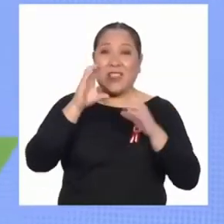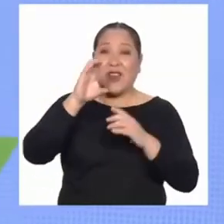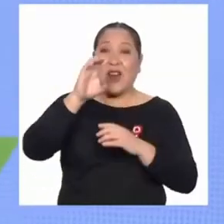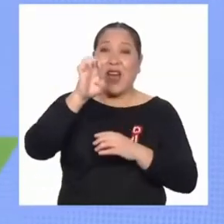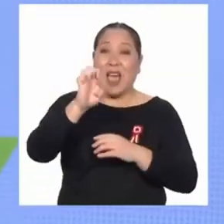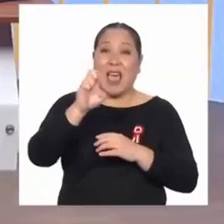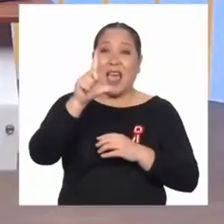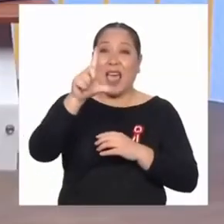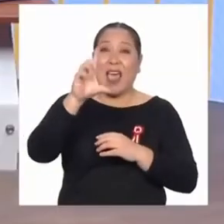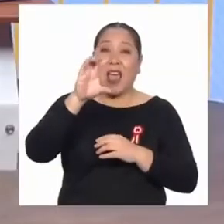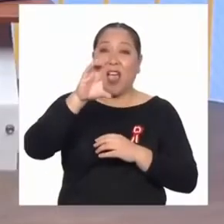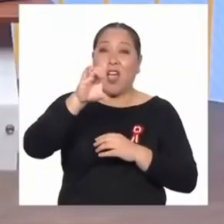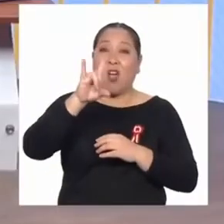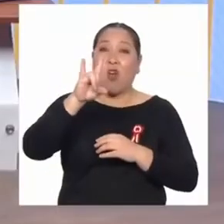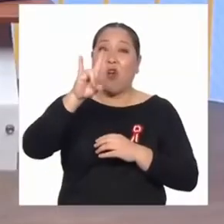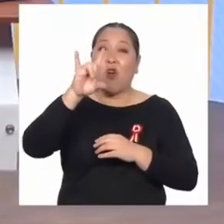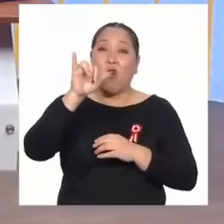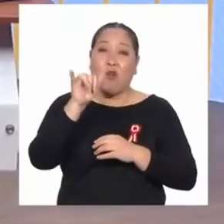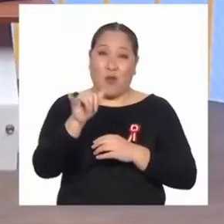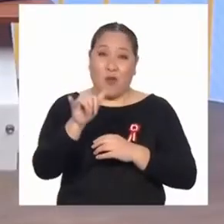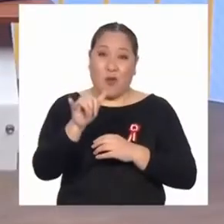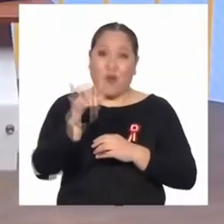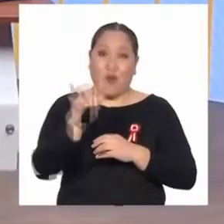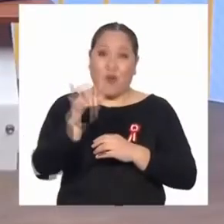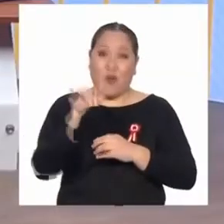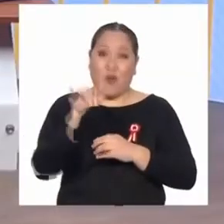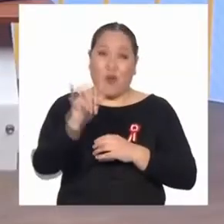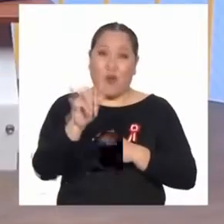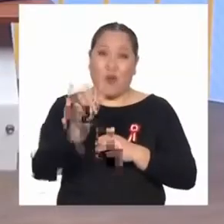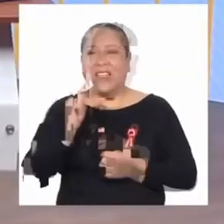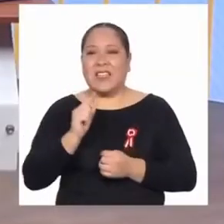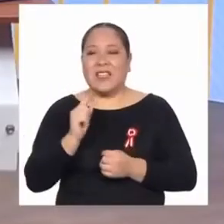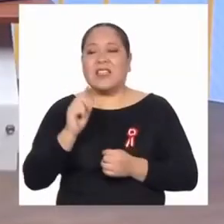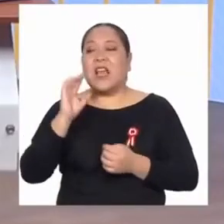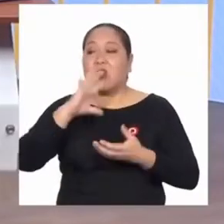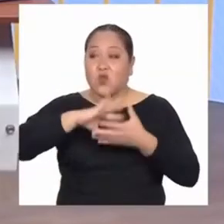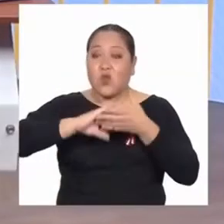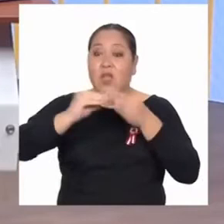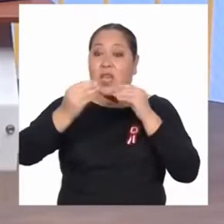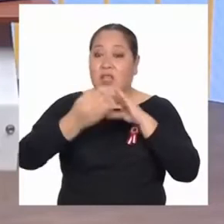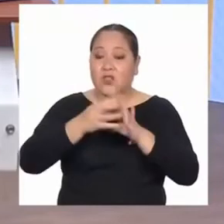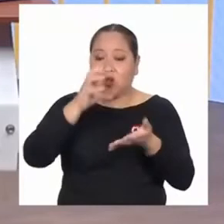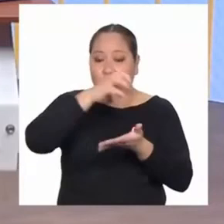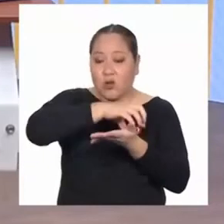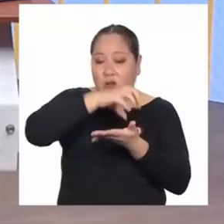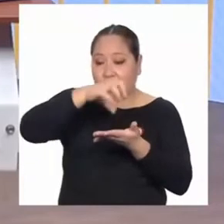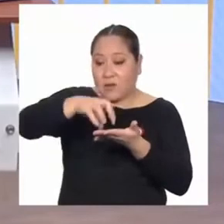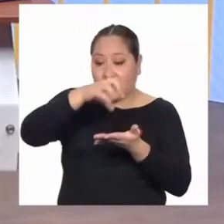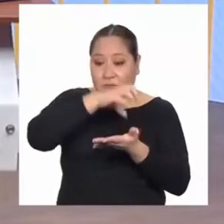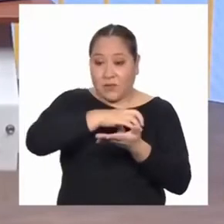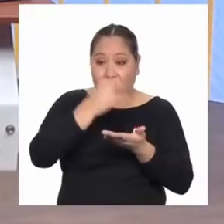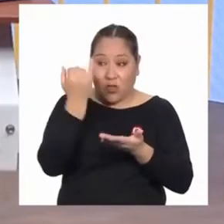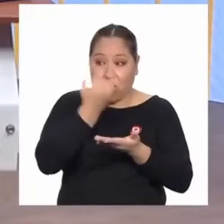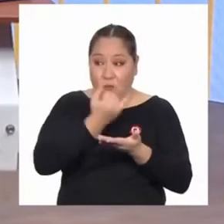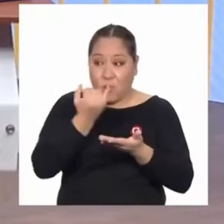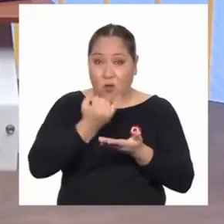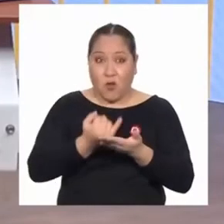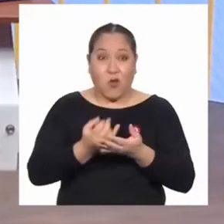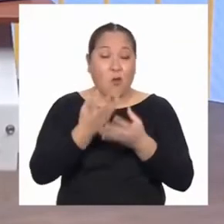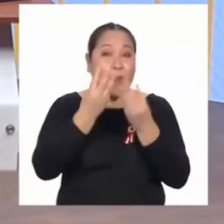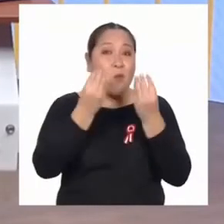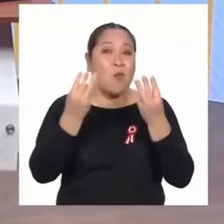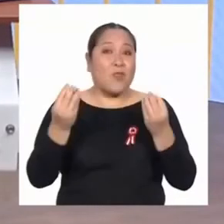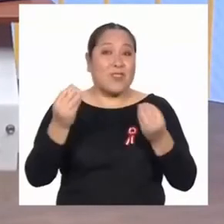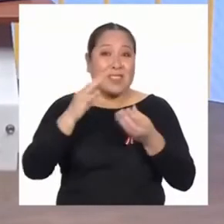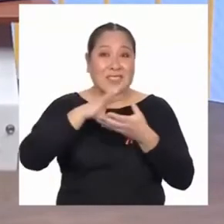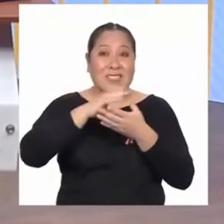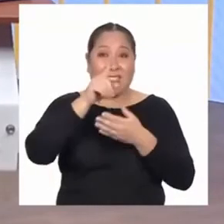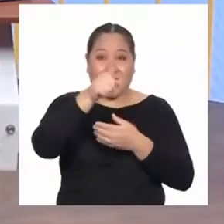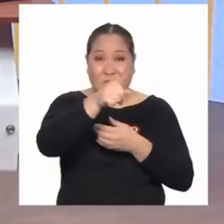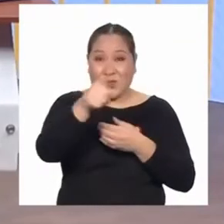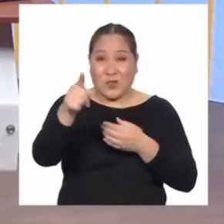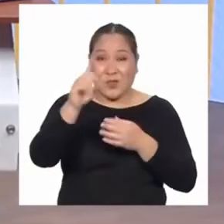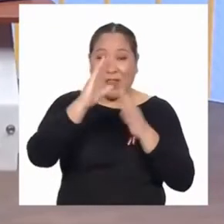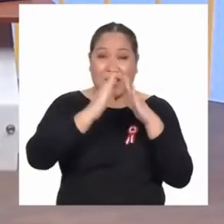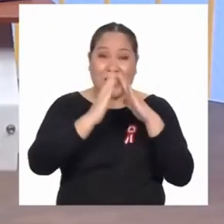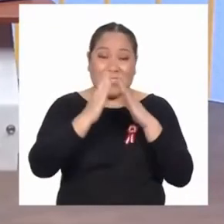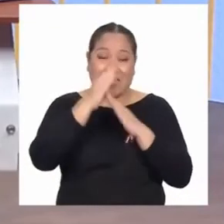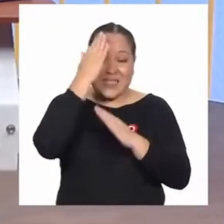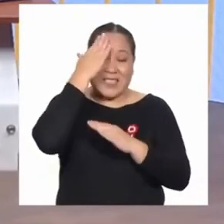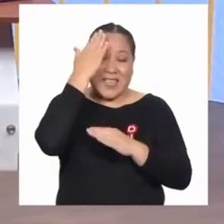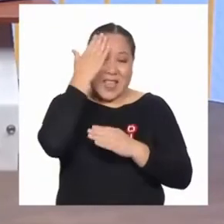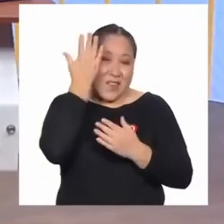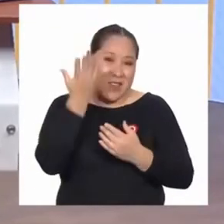acevedo es una historieta y seguro que muchos de ustedes en casa saben de qué les hablo